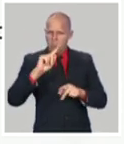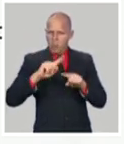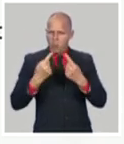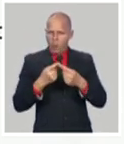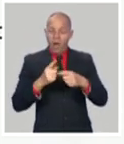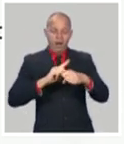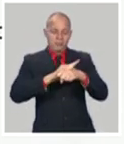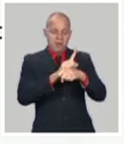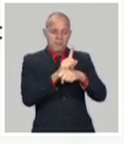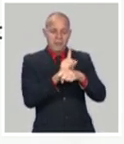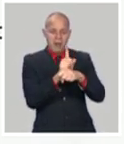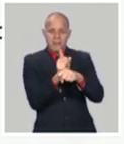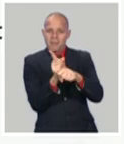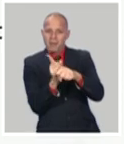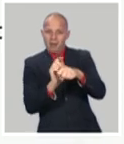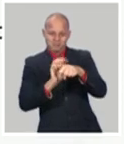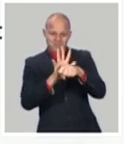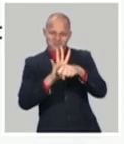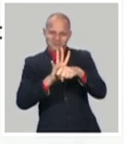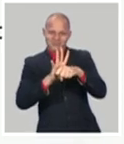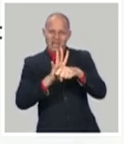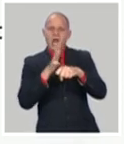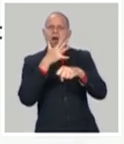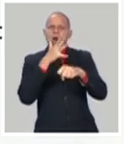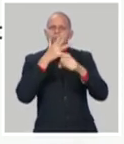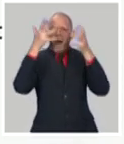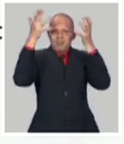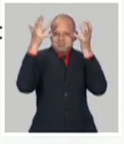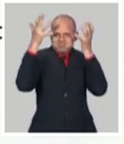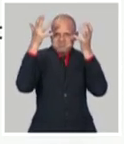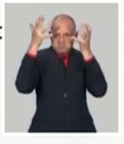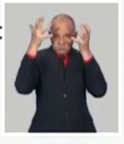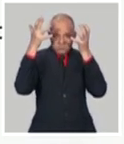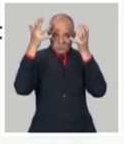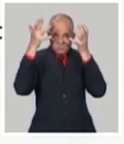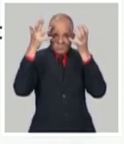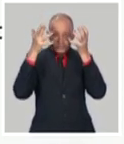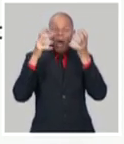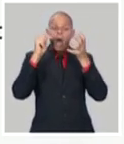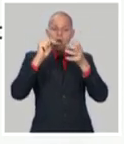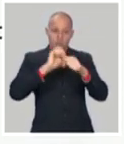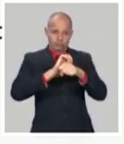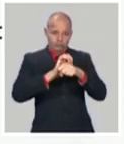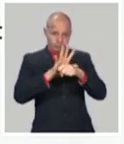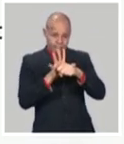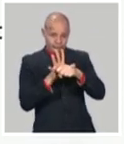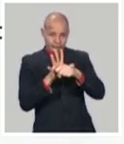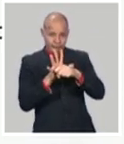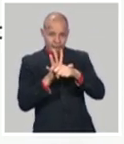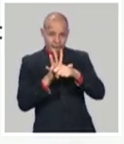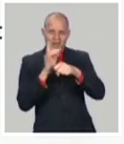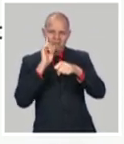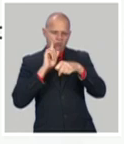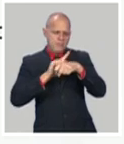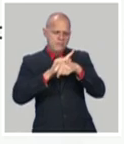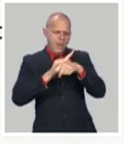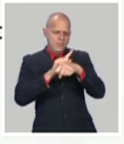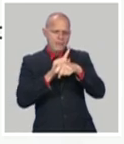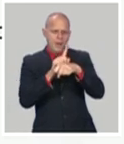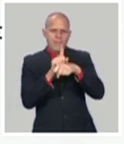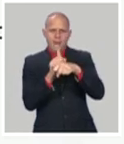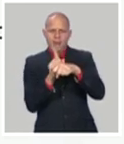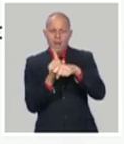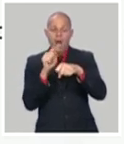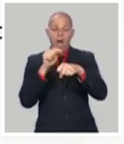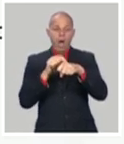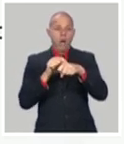rey. Son virus RNA, un virus grande de 30.000 nucleótidos. Y esa espícula, que es una de las proteínas